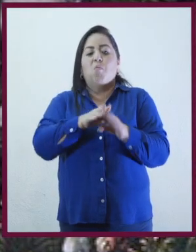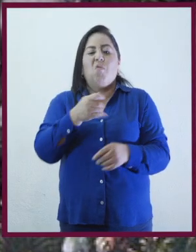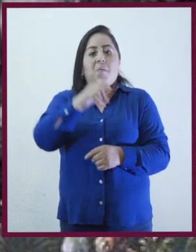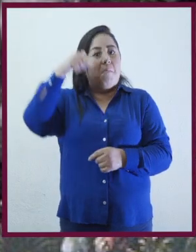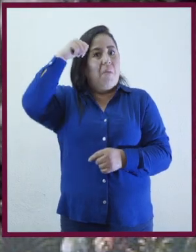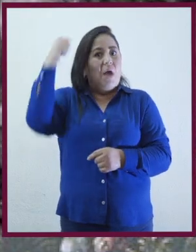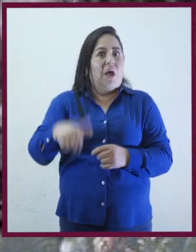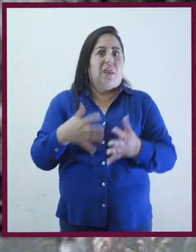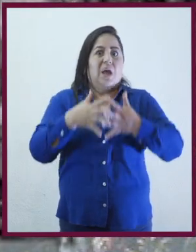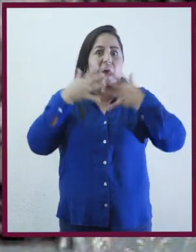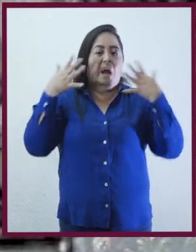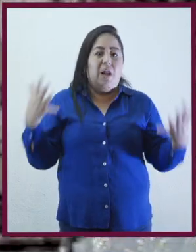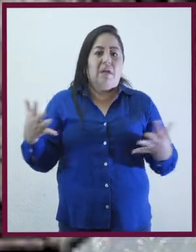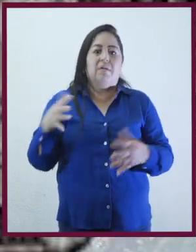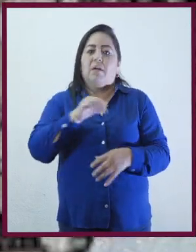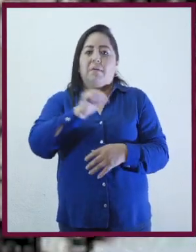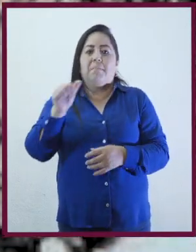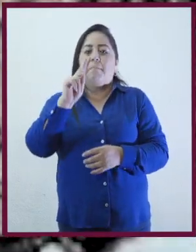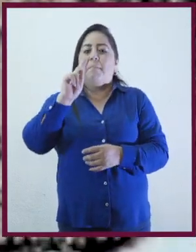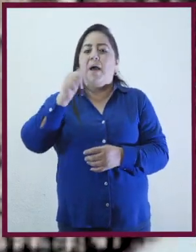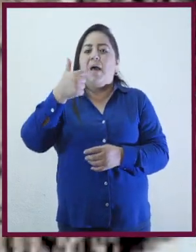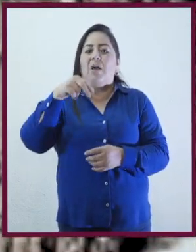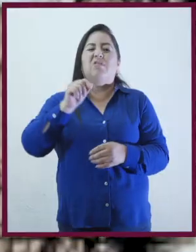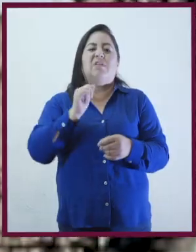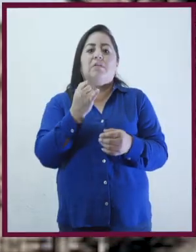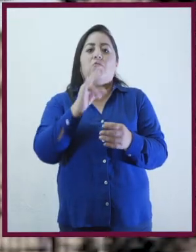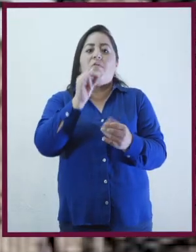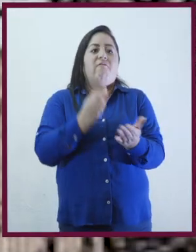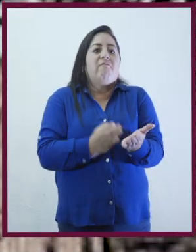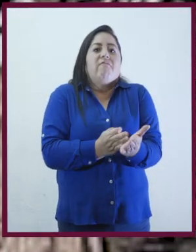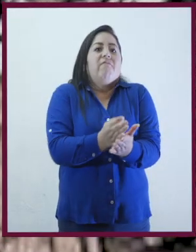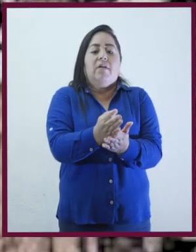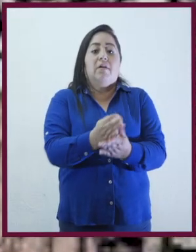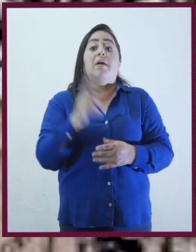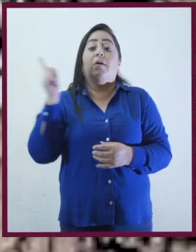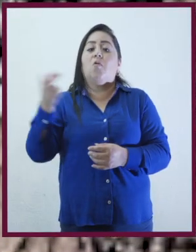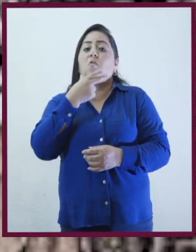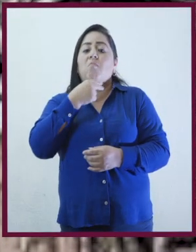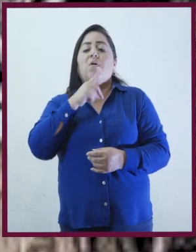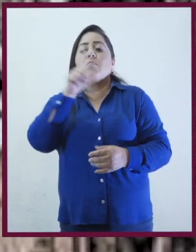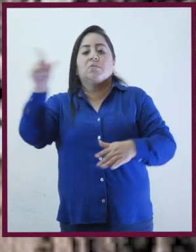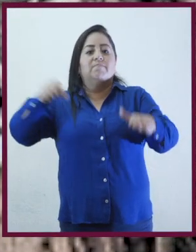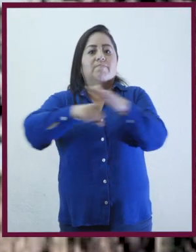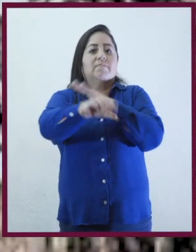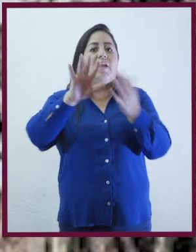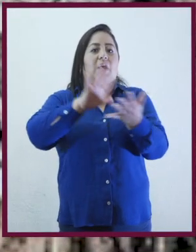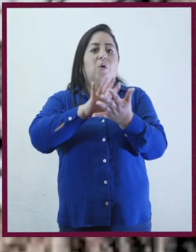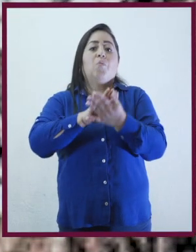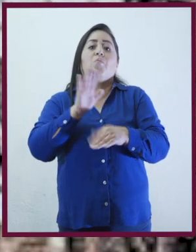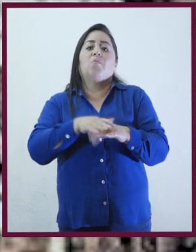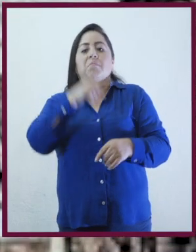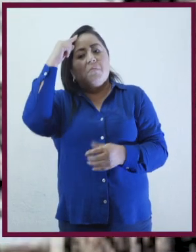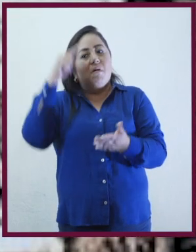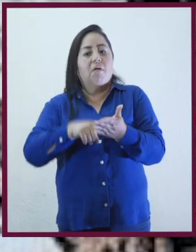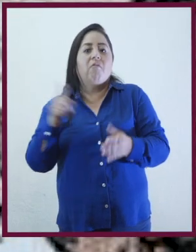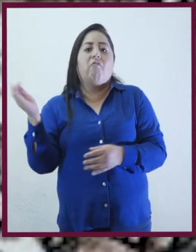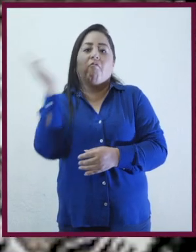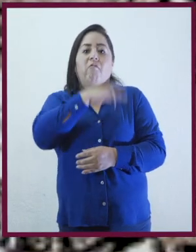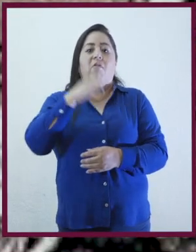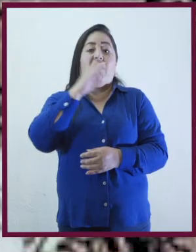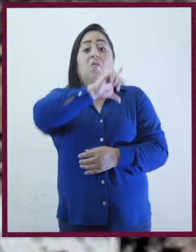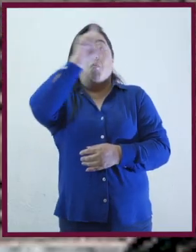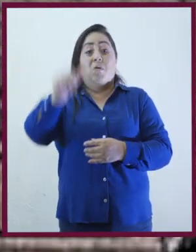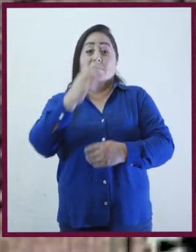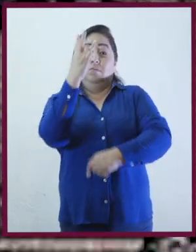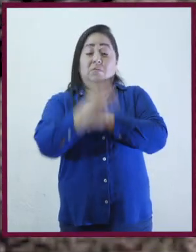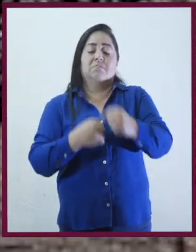pecados graves propios de los paganos e infieles. Menocchio fue encarcelado por estas faltas. Después de 3 años